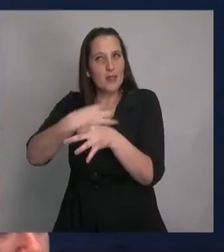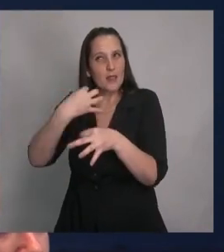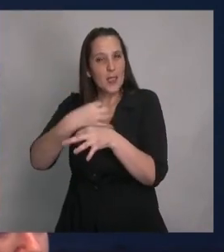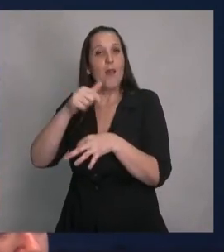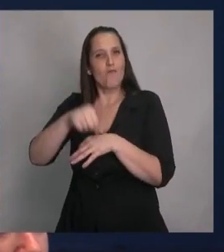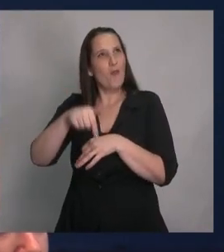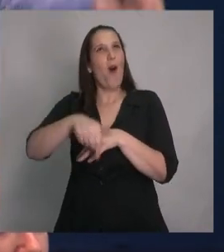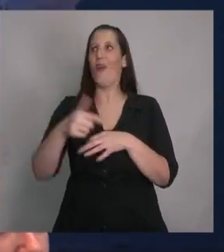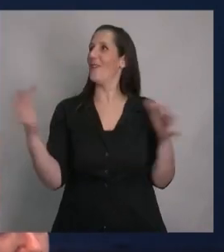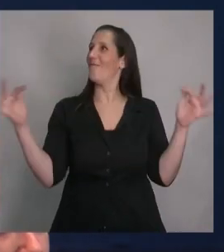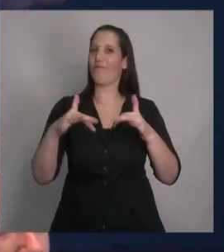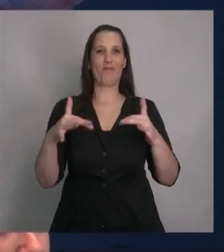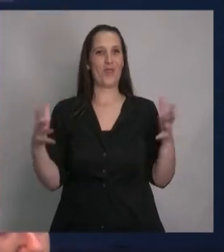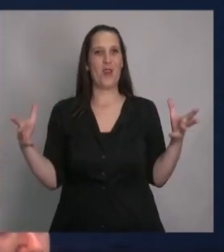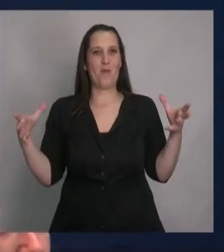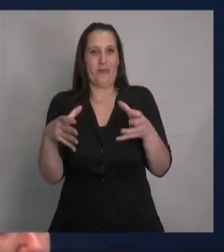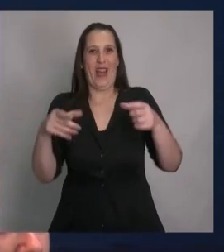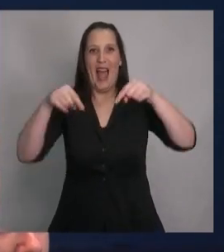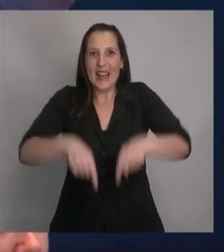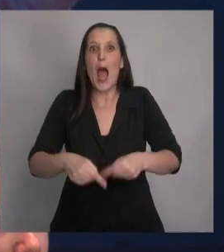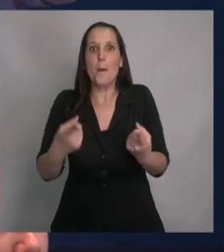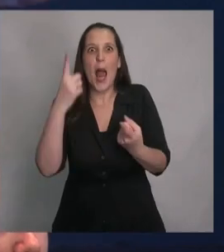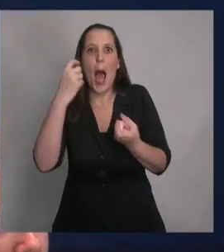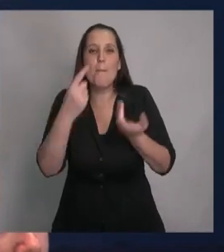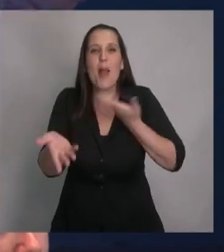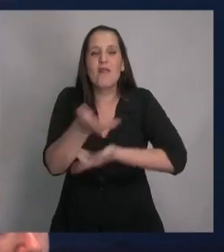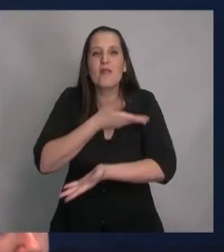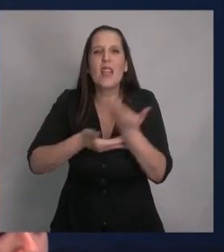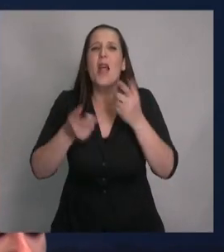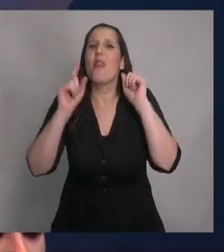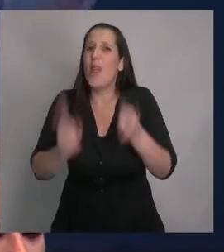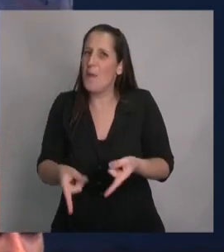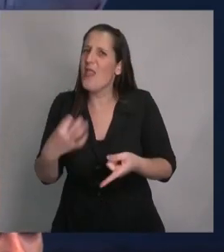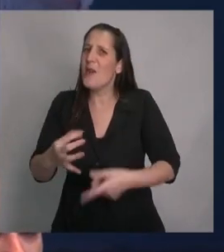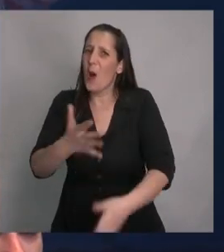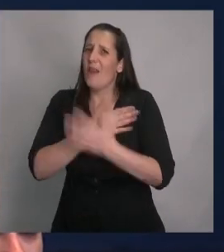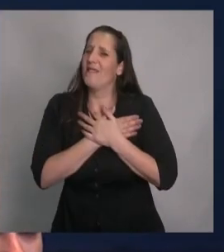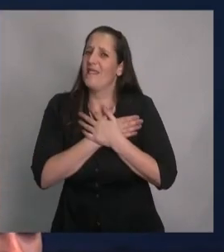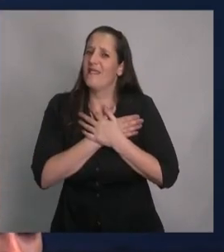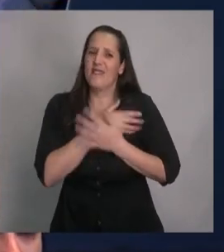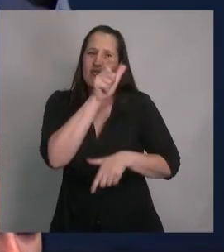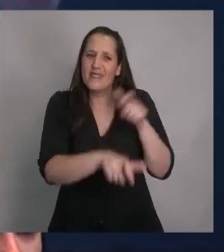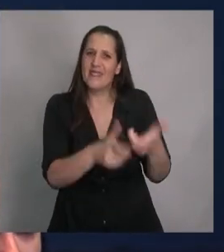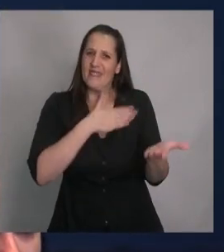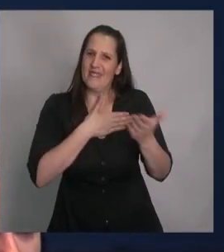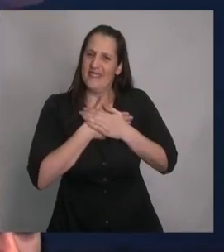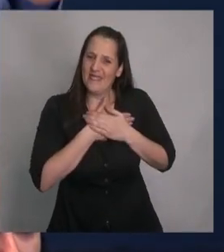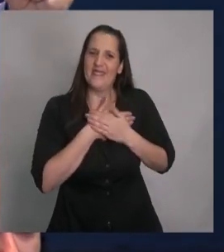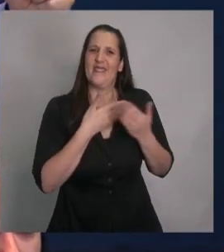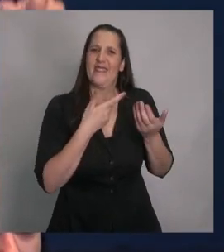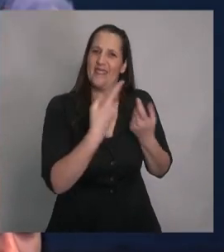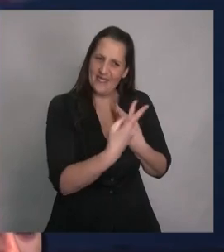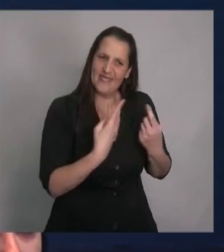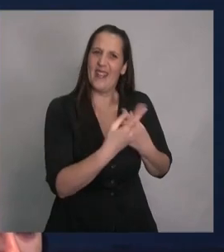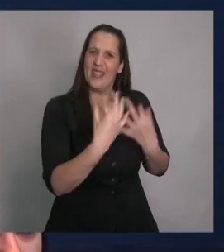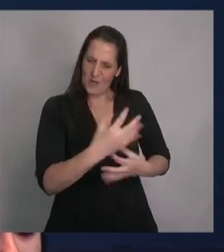hoy aquí en Claxo, pero sobre todo hay que querernos, porque queriéndonos somos más felices y somos